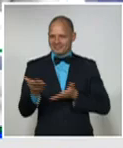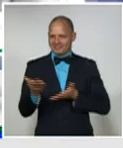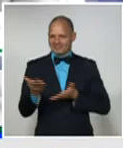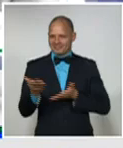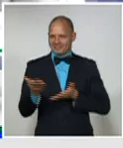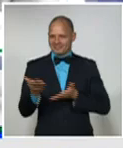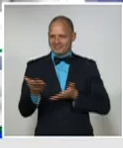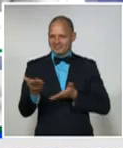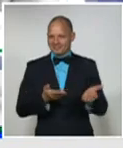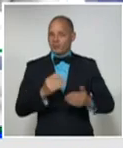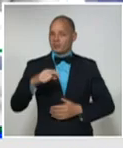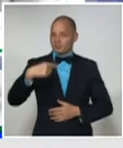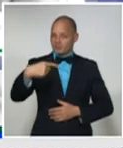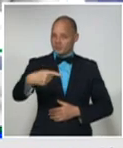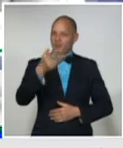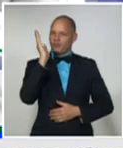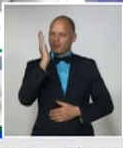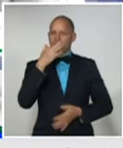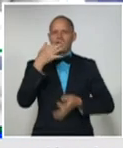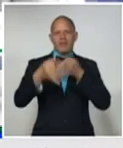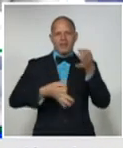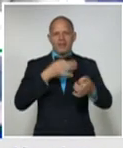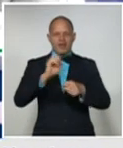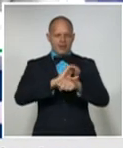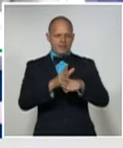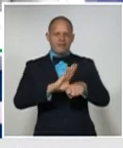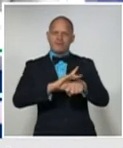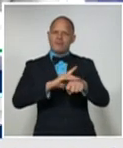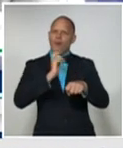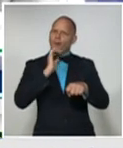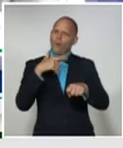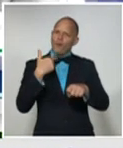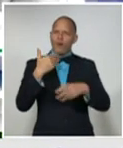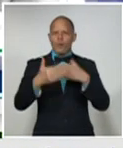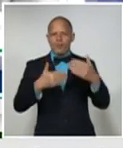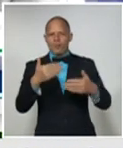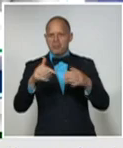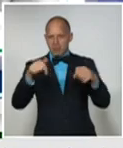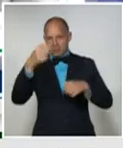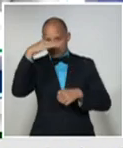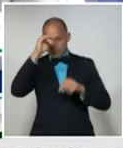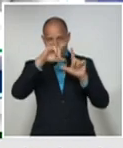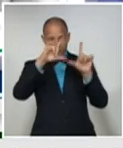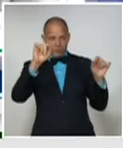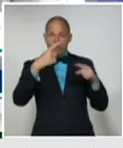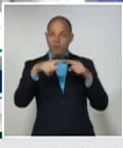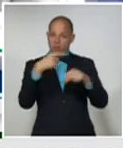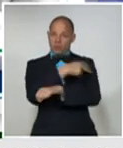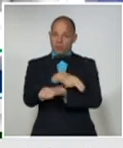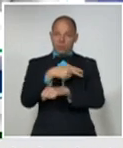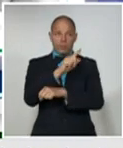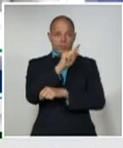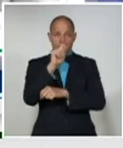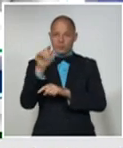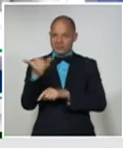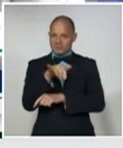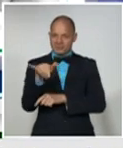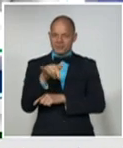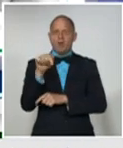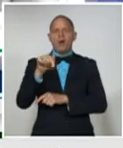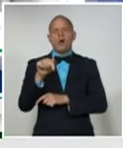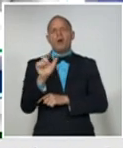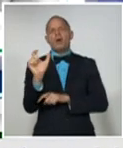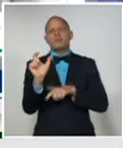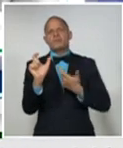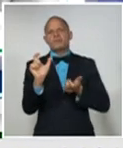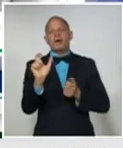En cada mañana una actualización sobre el comportamiento de la COVID-19 en Cuba y el resto del mundo. Hoy es sábado 27 de